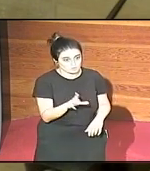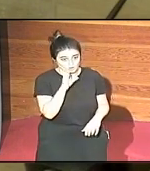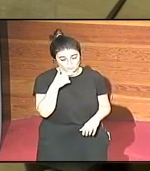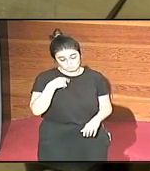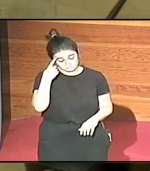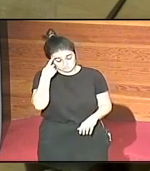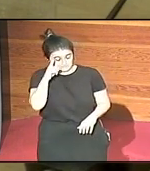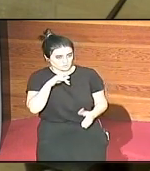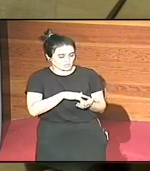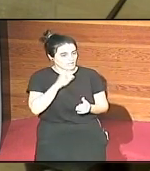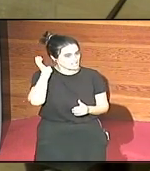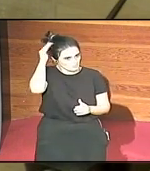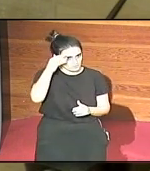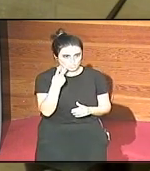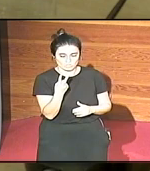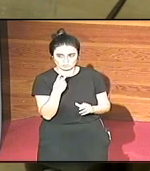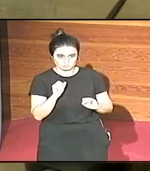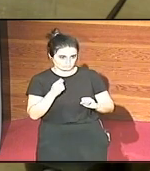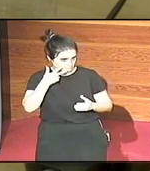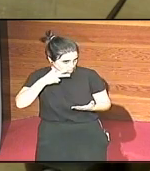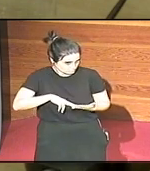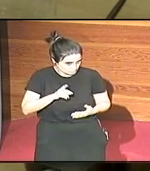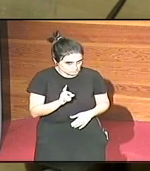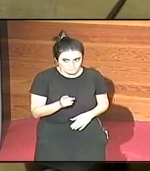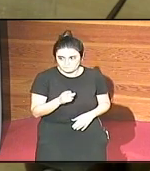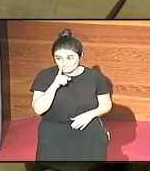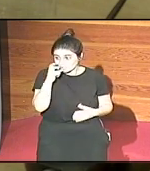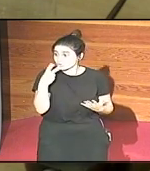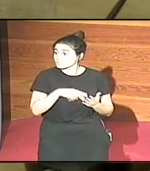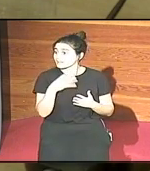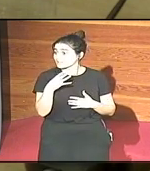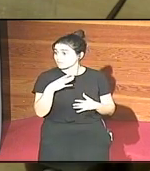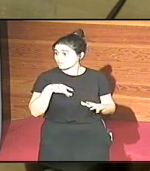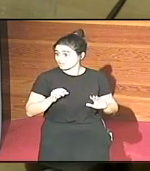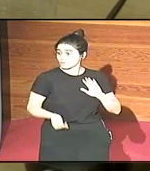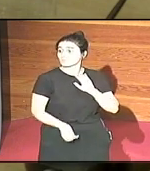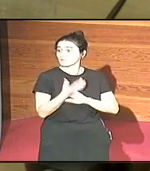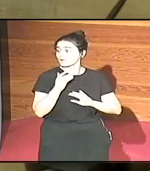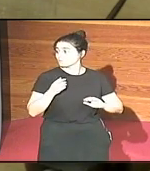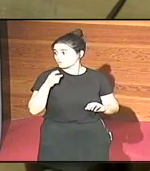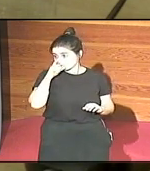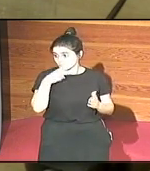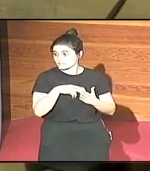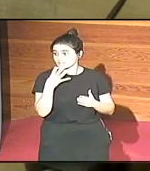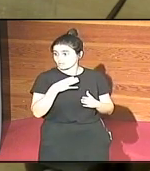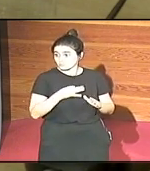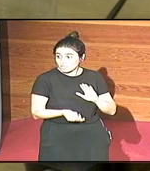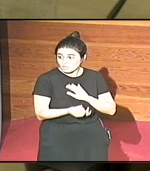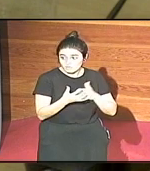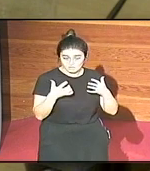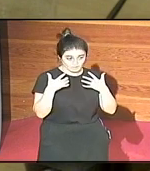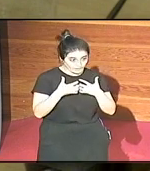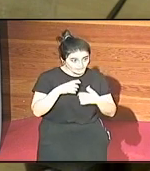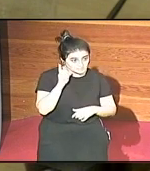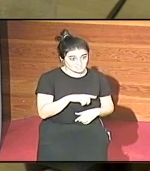guerra 8 años ya. Si se puede hablar de guerra ya en 2014, dices. Sí. Sí. Bueno, es que de hecho en